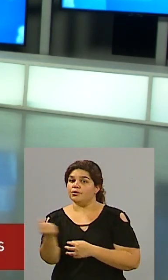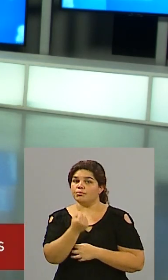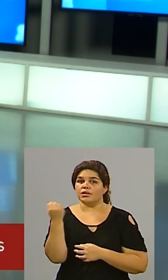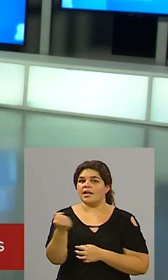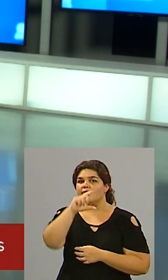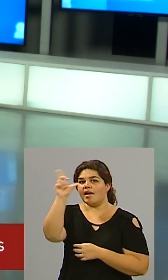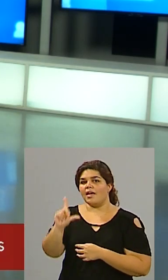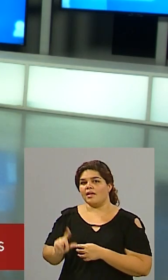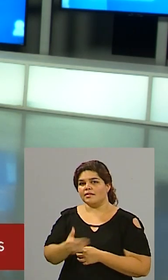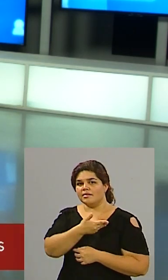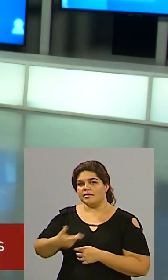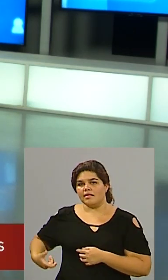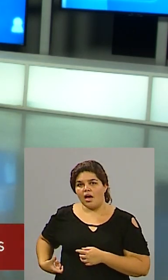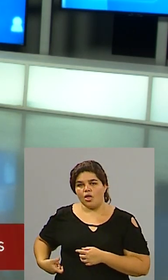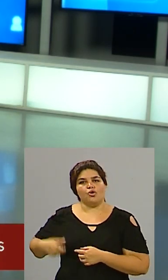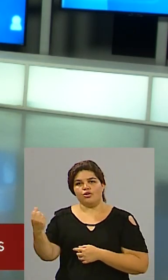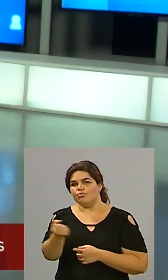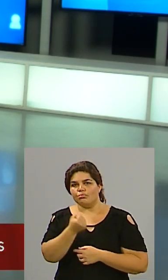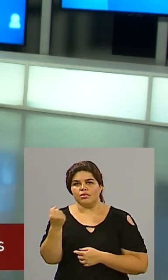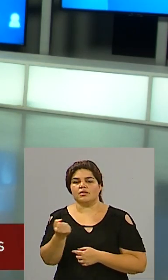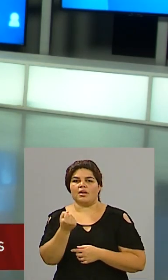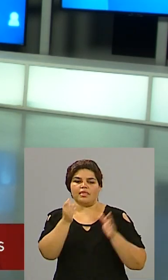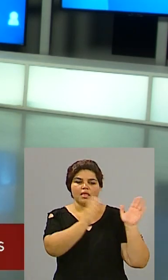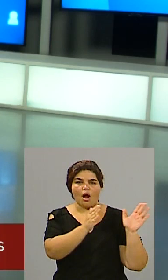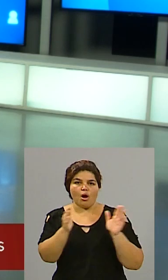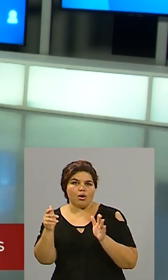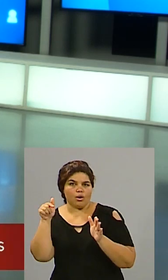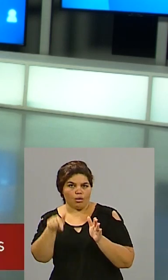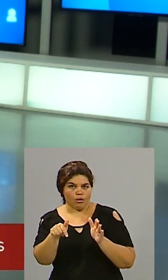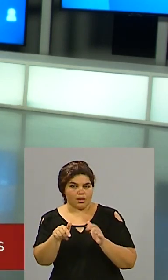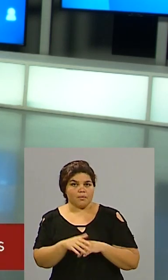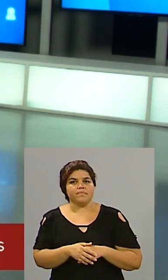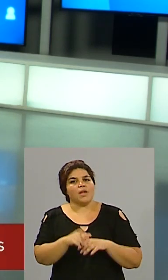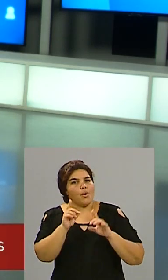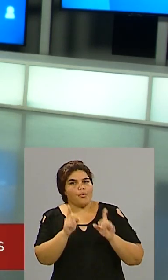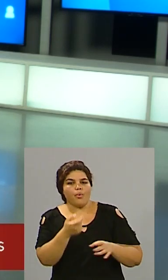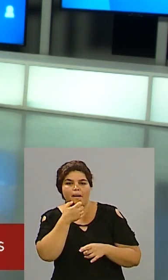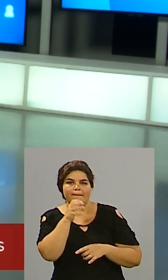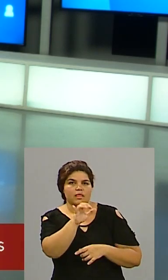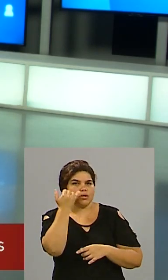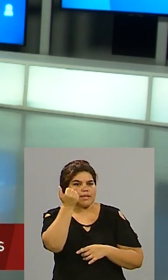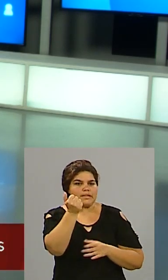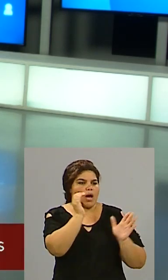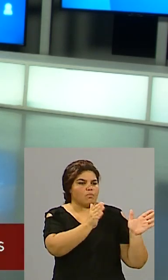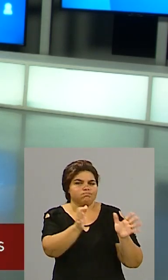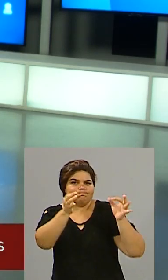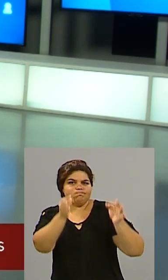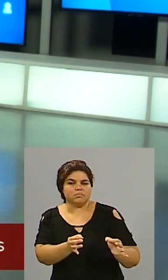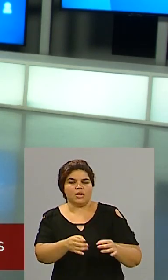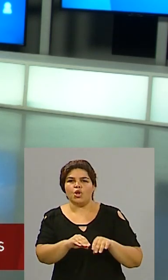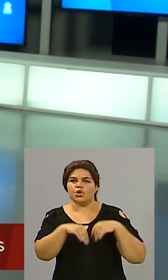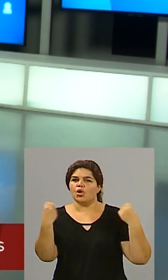que hay una infraestructura instalada en Mendoza en lo que tiene que ver con esto. Entonces nosotros, por ejemplo, se hacen 7.000